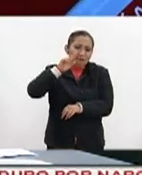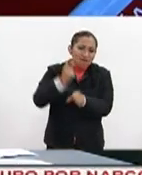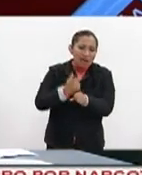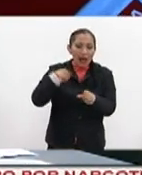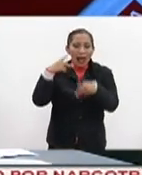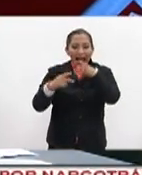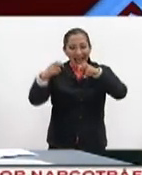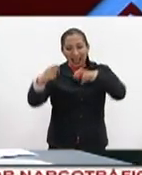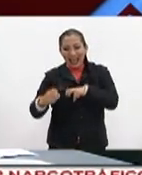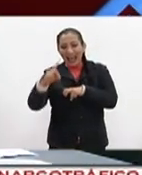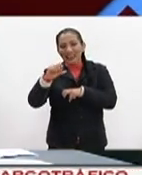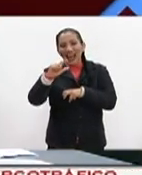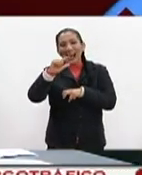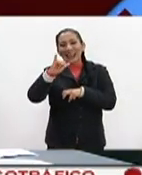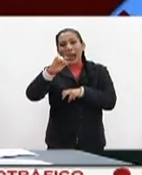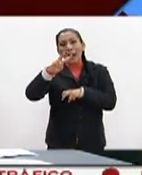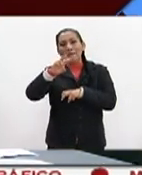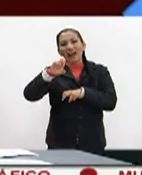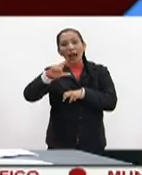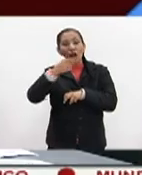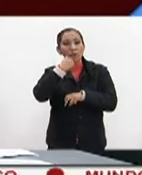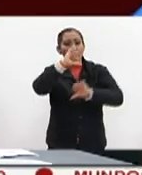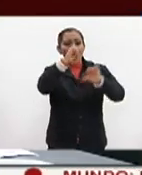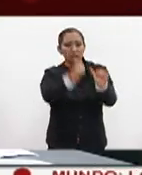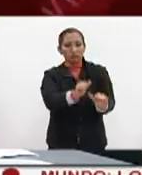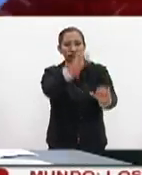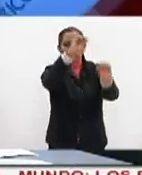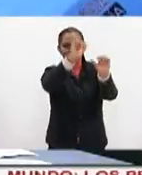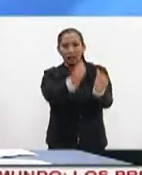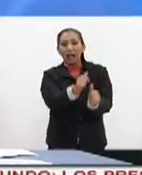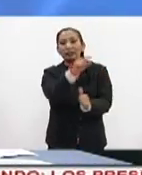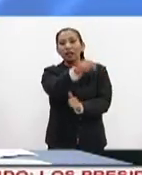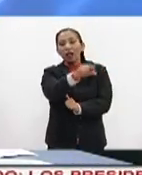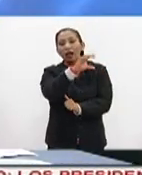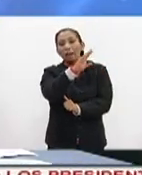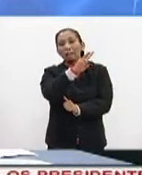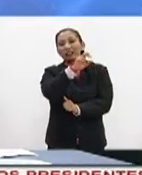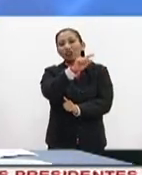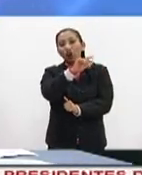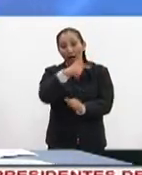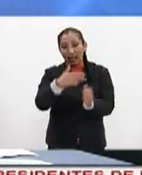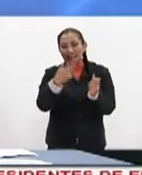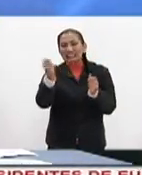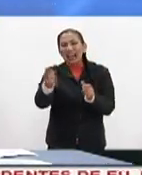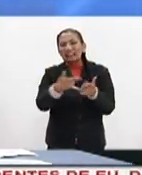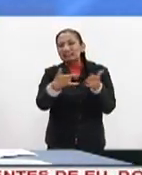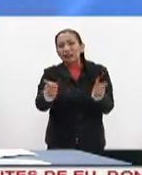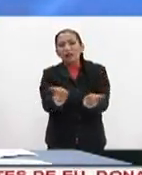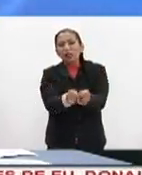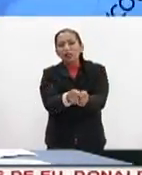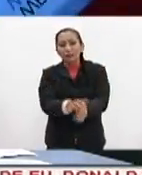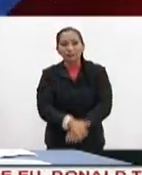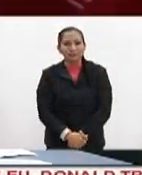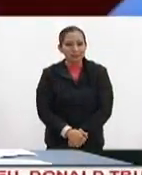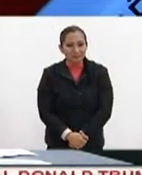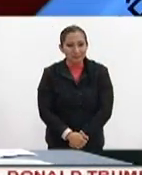conversación que tuvo mi compañera Dalia Valp con el artista plástico Víctor Crowley. Aquí un adelanto de esta interesante plática.